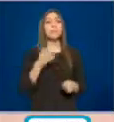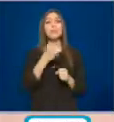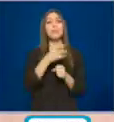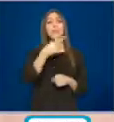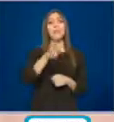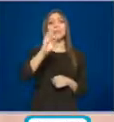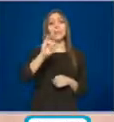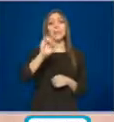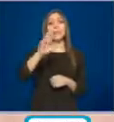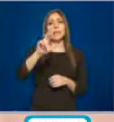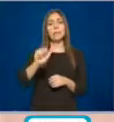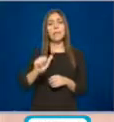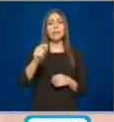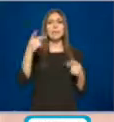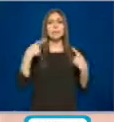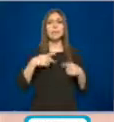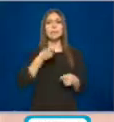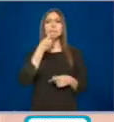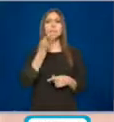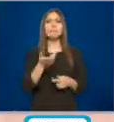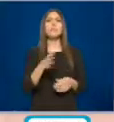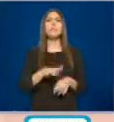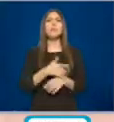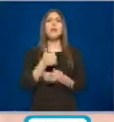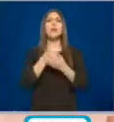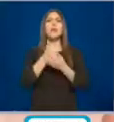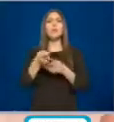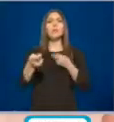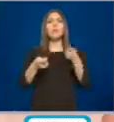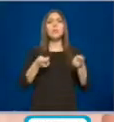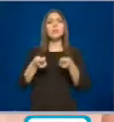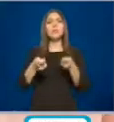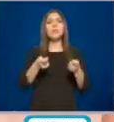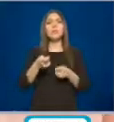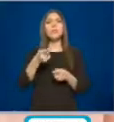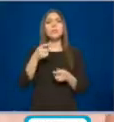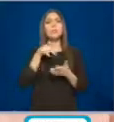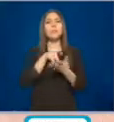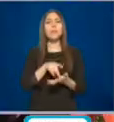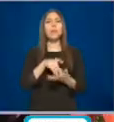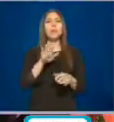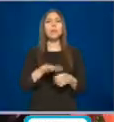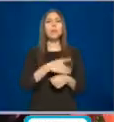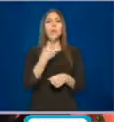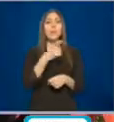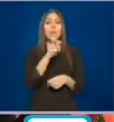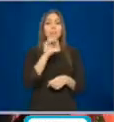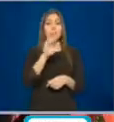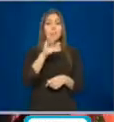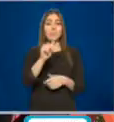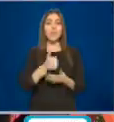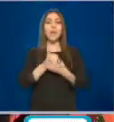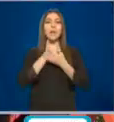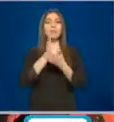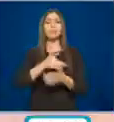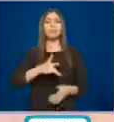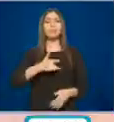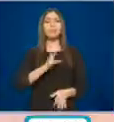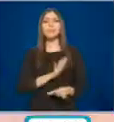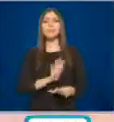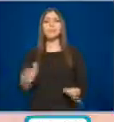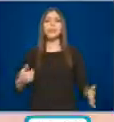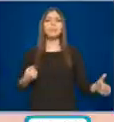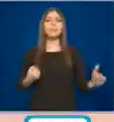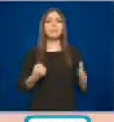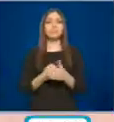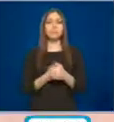¿Por qué dicen que nos ayuda a controlar el peso? Porque provoca saciedad. Muchas veces nosotros, el cuerpo, el estómago ya está lleno